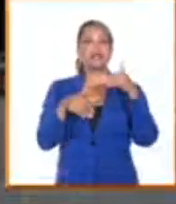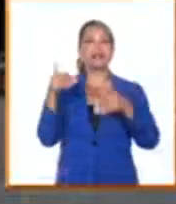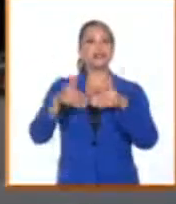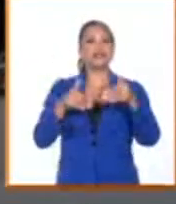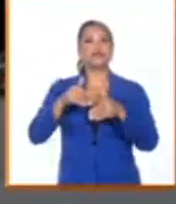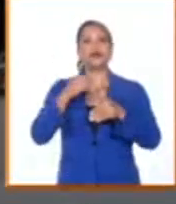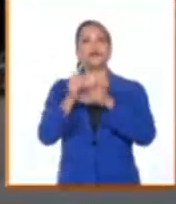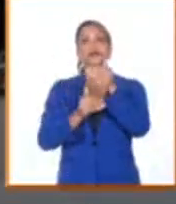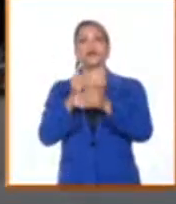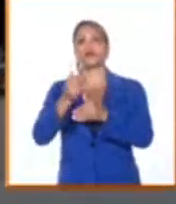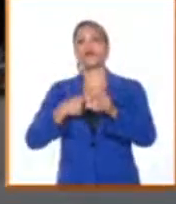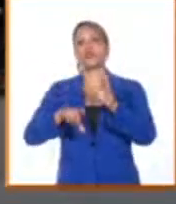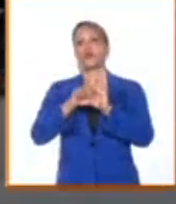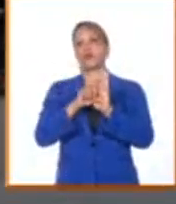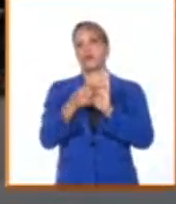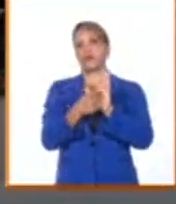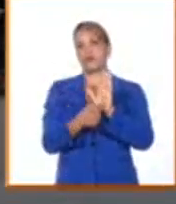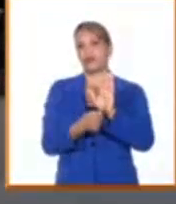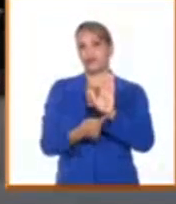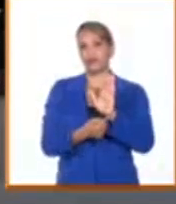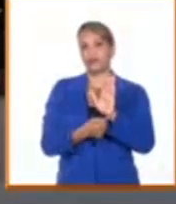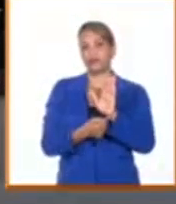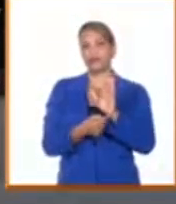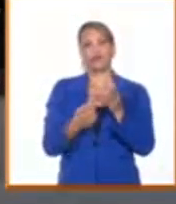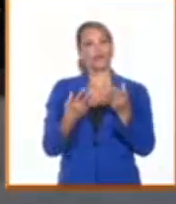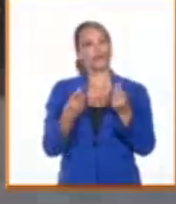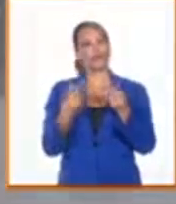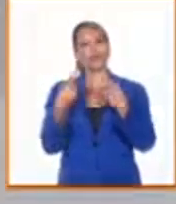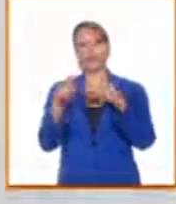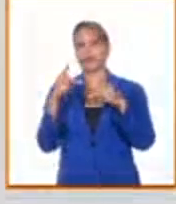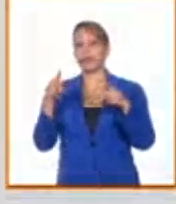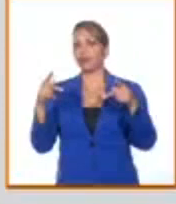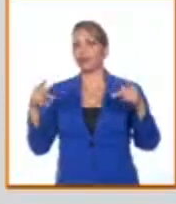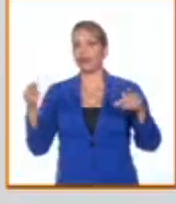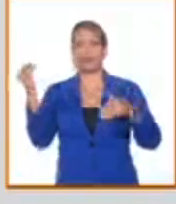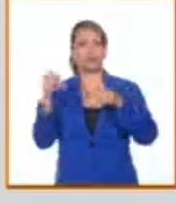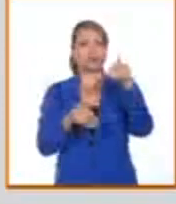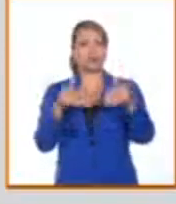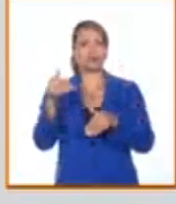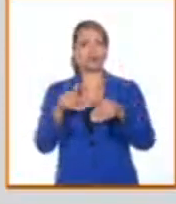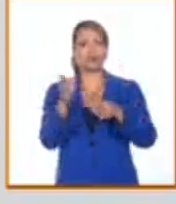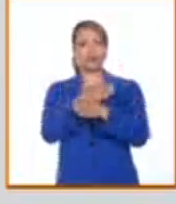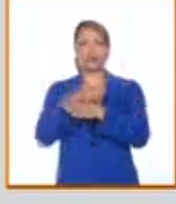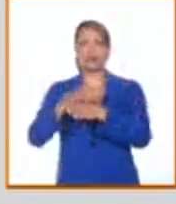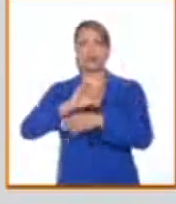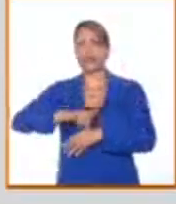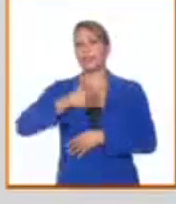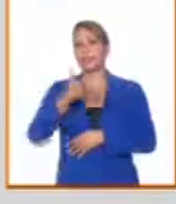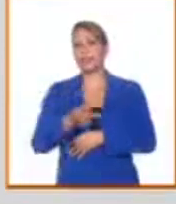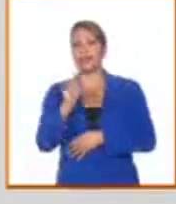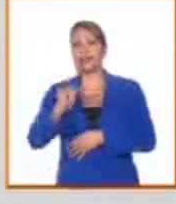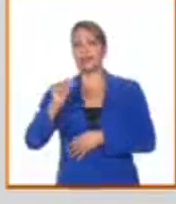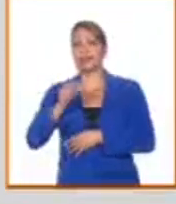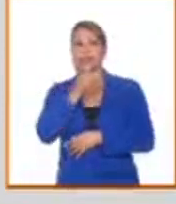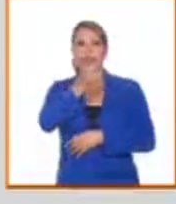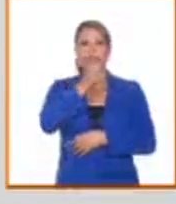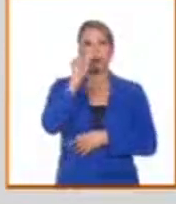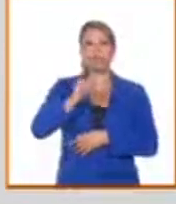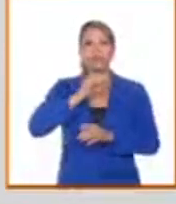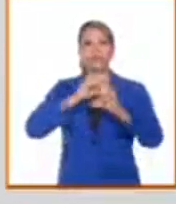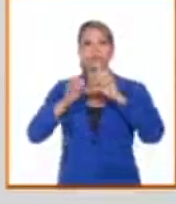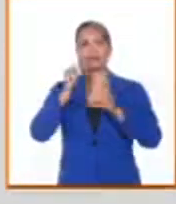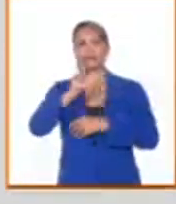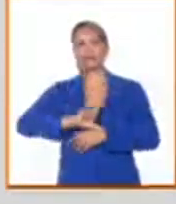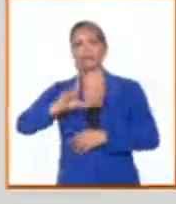de construcción de la norma. Tuvimos muchísimos profesionales de todos los ámbitos, artistas, periodistas, comunicadores sociales,